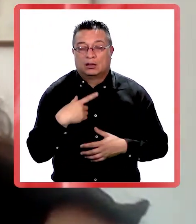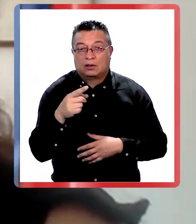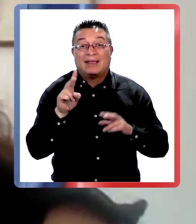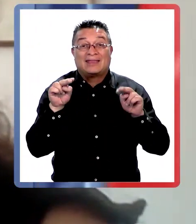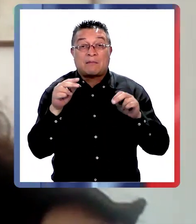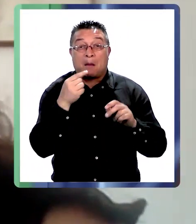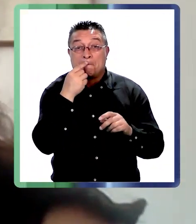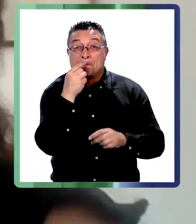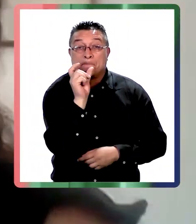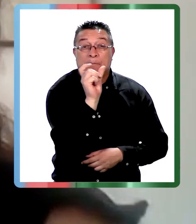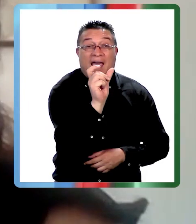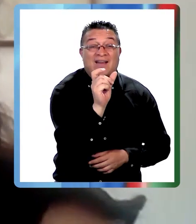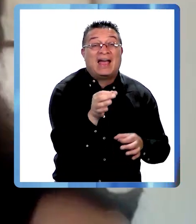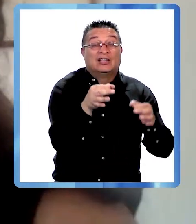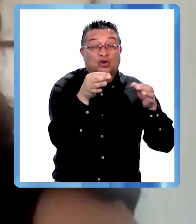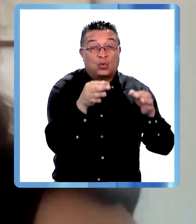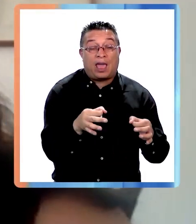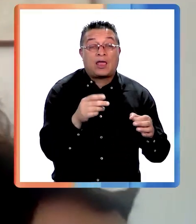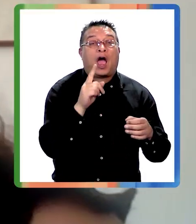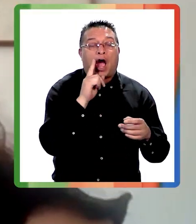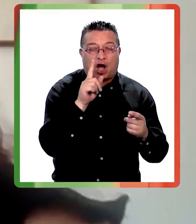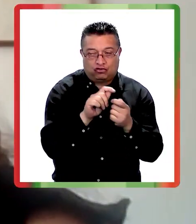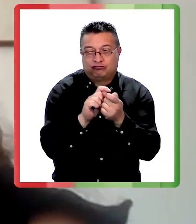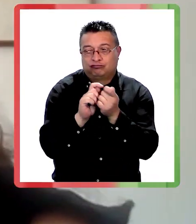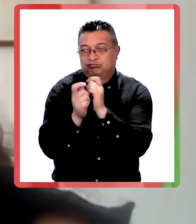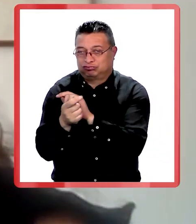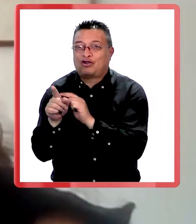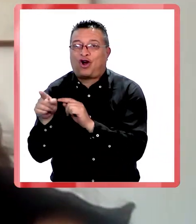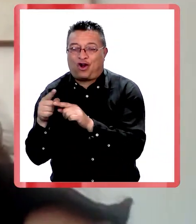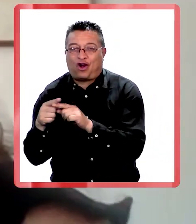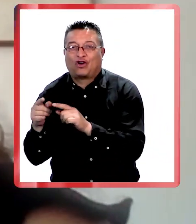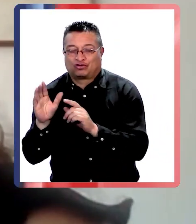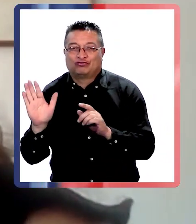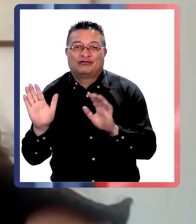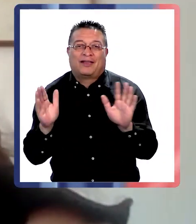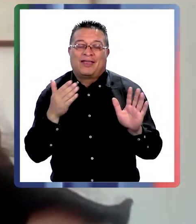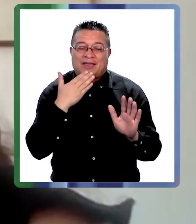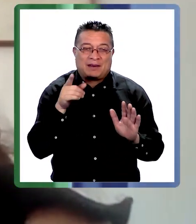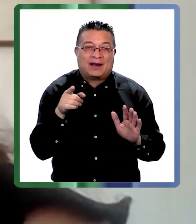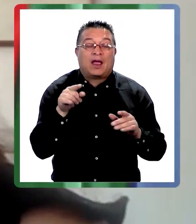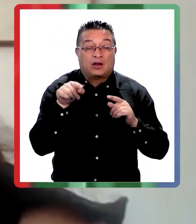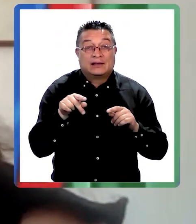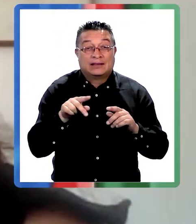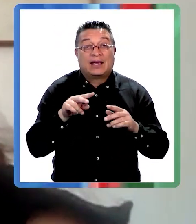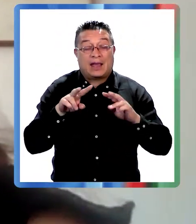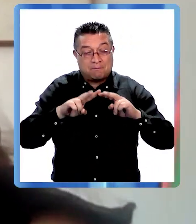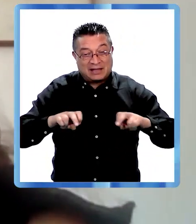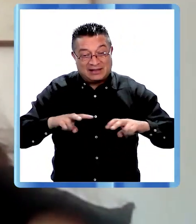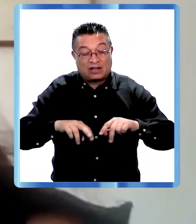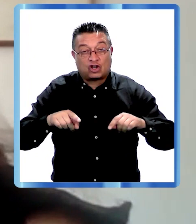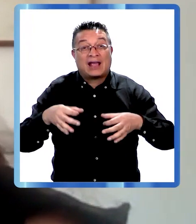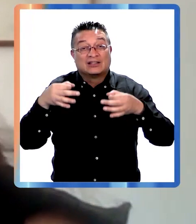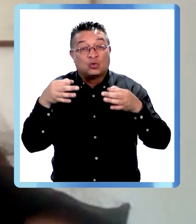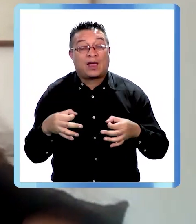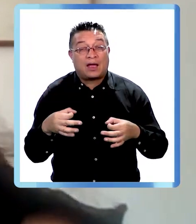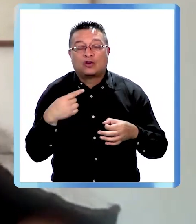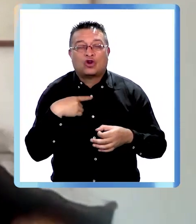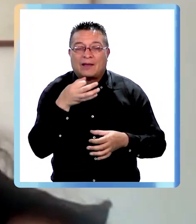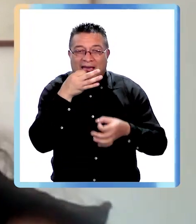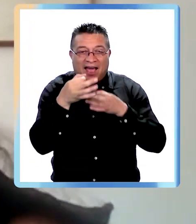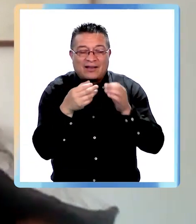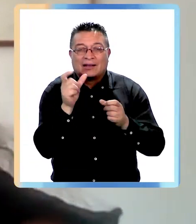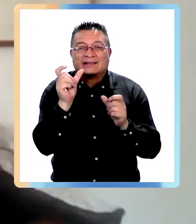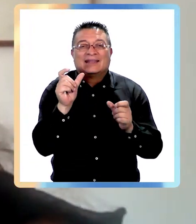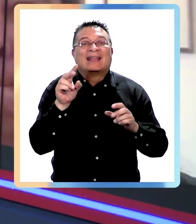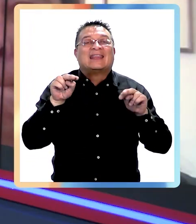yo pongo la palabra seguridad, tengo esta contracara. Claro. Por eso nosotros generalmente cuando hacemos investigación sobre seguridad no hablamos